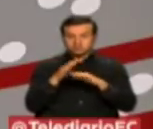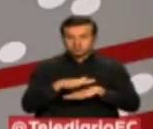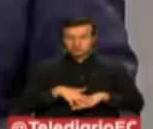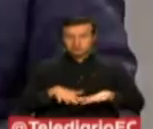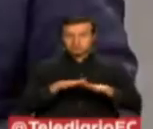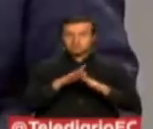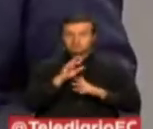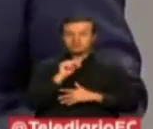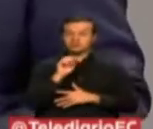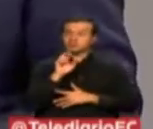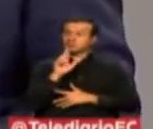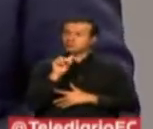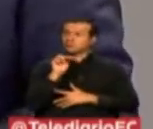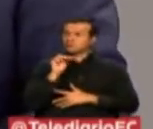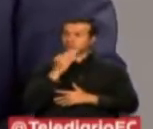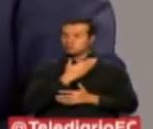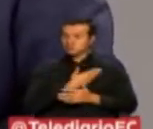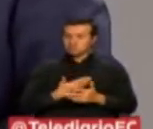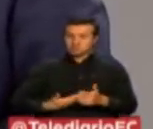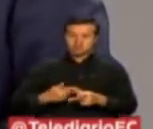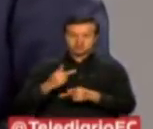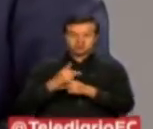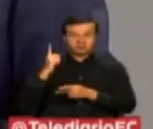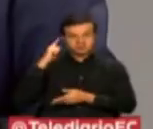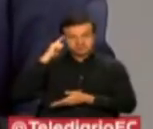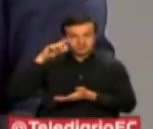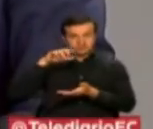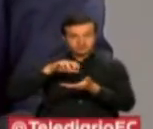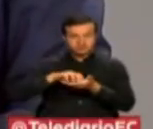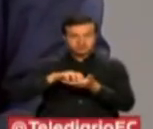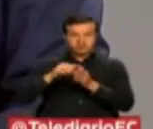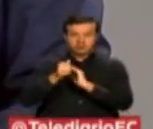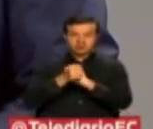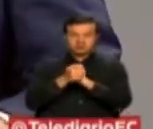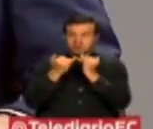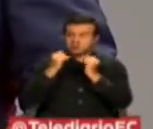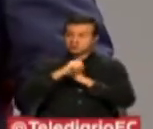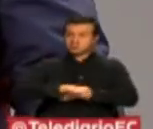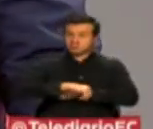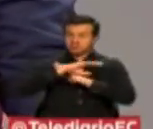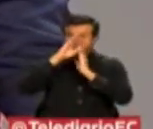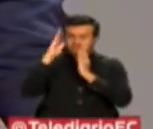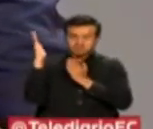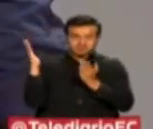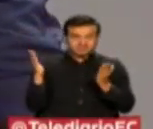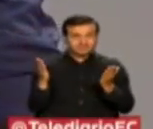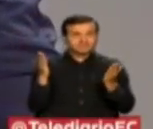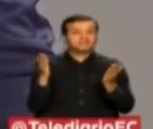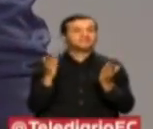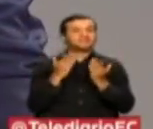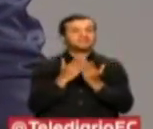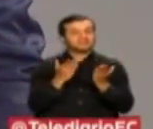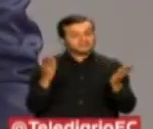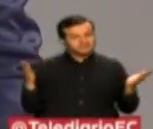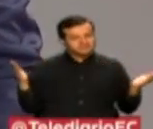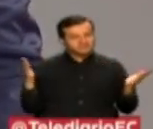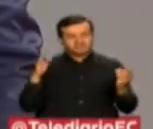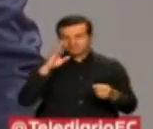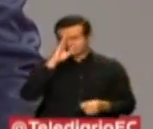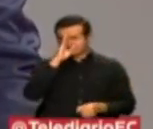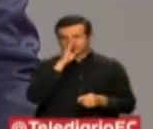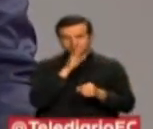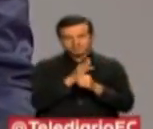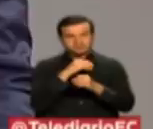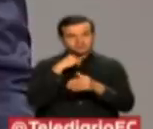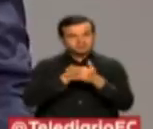instituciones. Norman Ray, presidente del Consejo de Gobierno de Galápagos, esta mañana aquí en Primera Impresión. Es una meta y